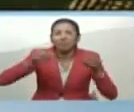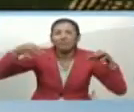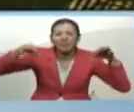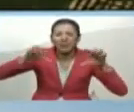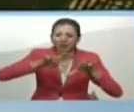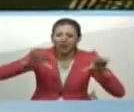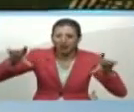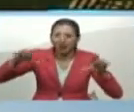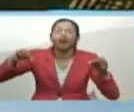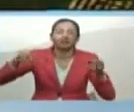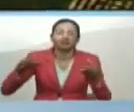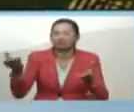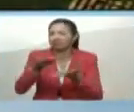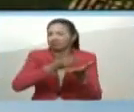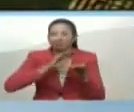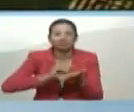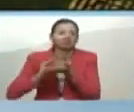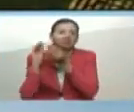la encontramos.